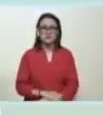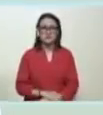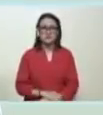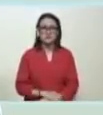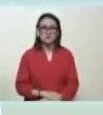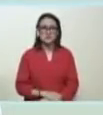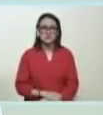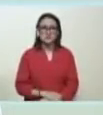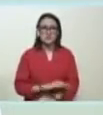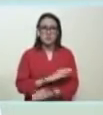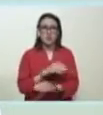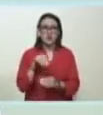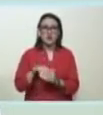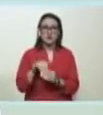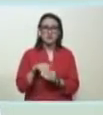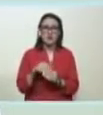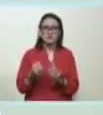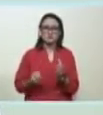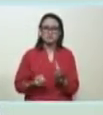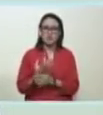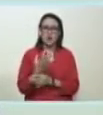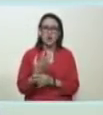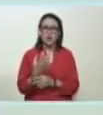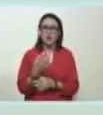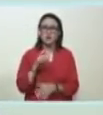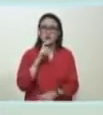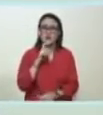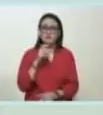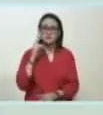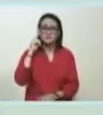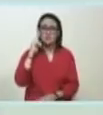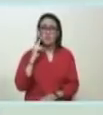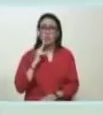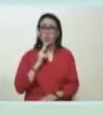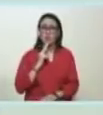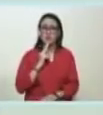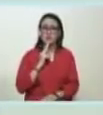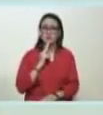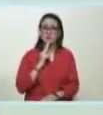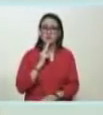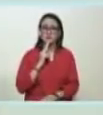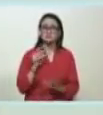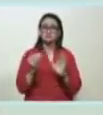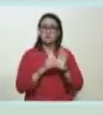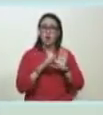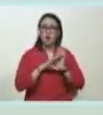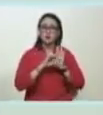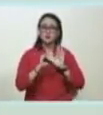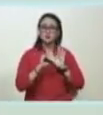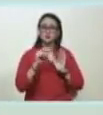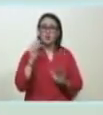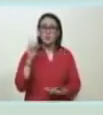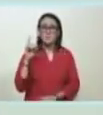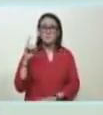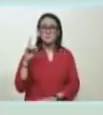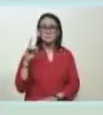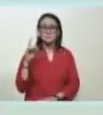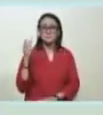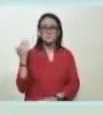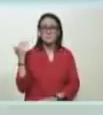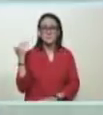Hay que recordar que el poder electoral es una creación del libertador Simón Bolívar en la Constitución de Bolivia de